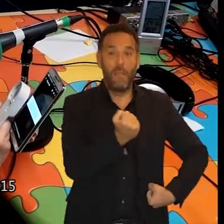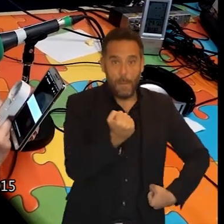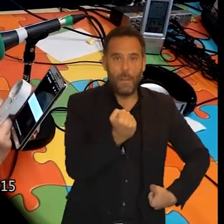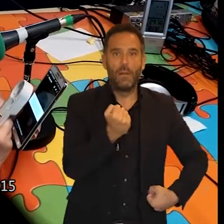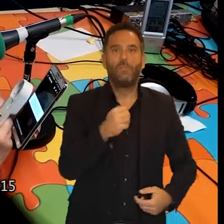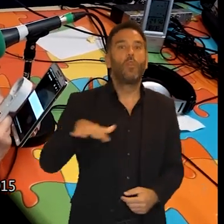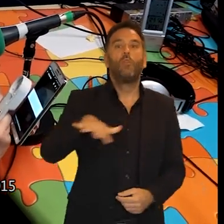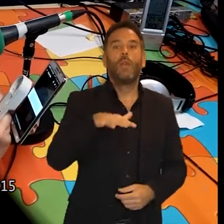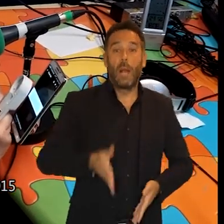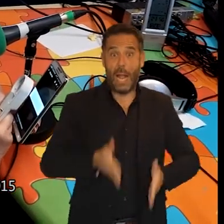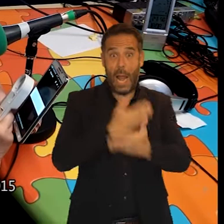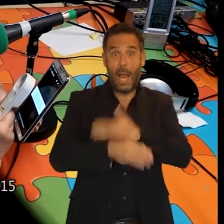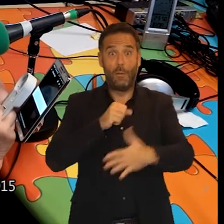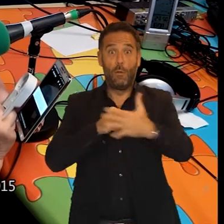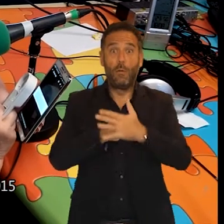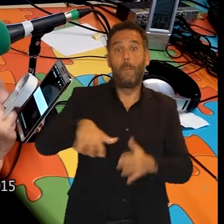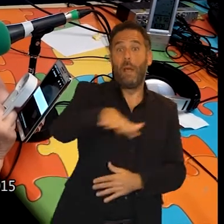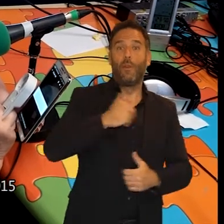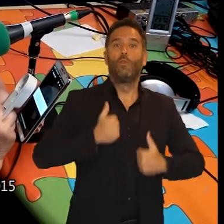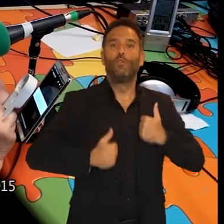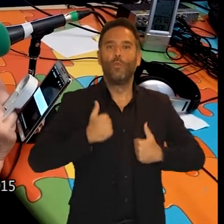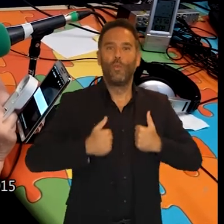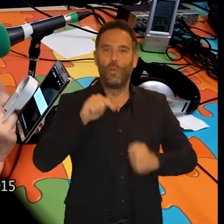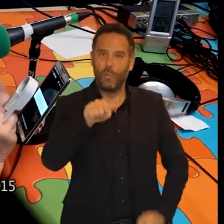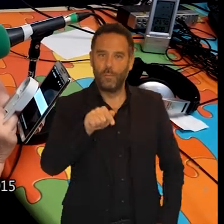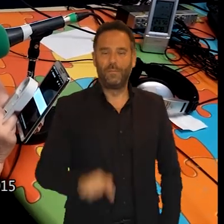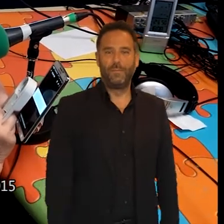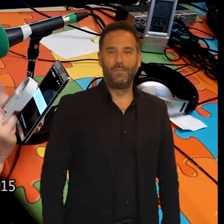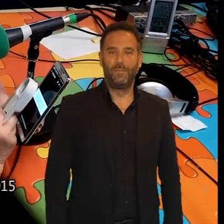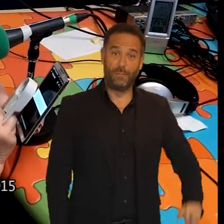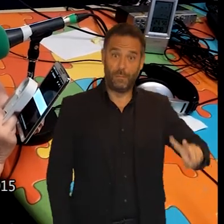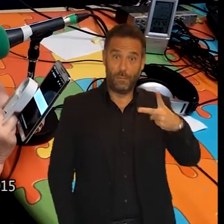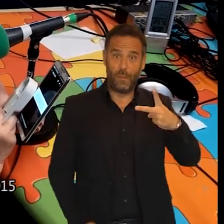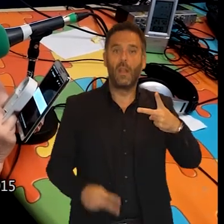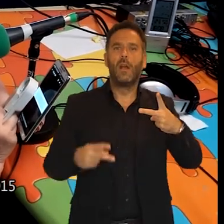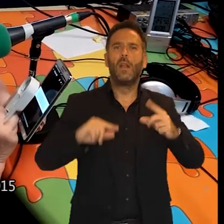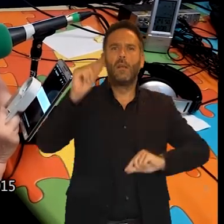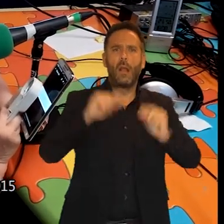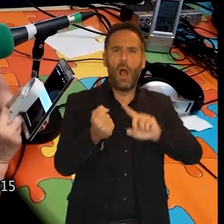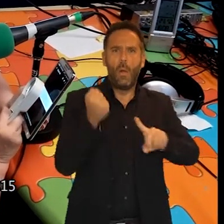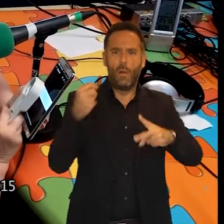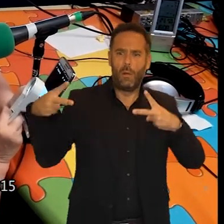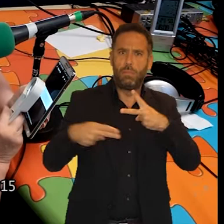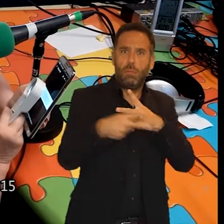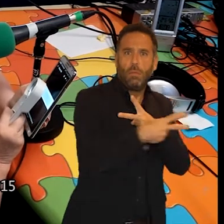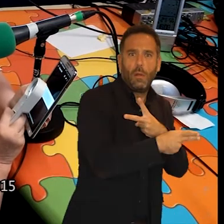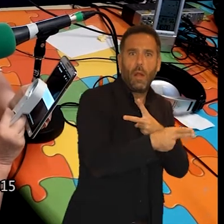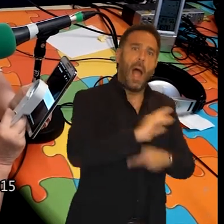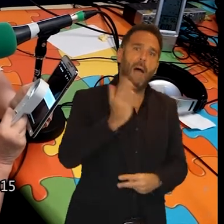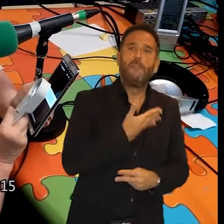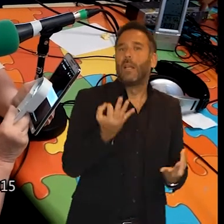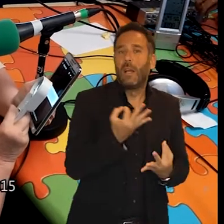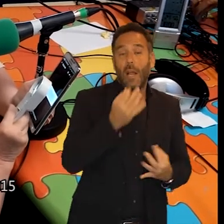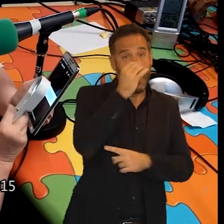el día 3 de diciembre en la Plaza de la Constitución. Los recortes causan retrasos en la atención a